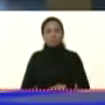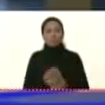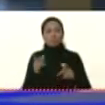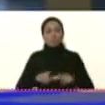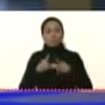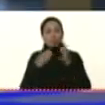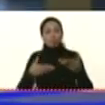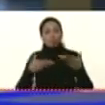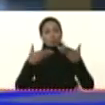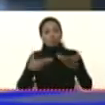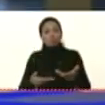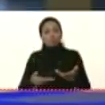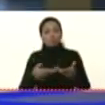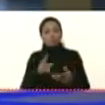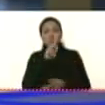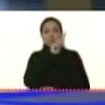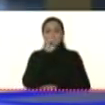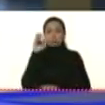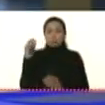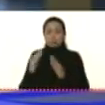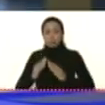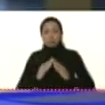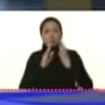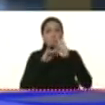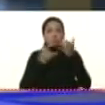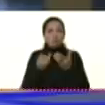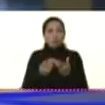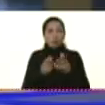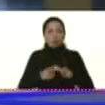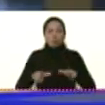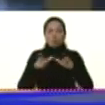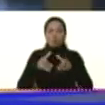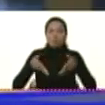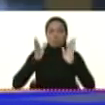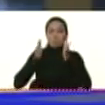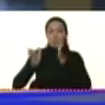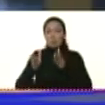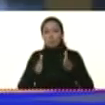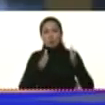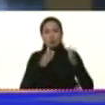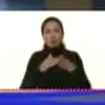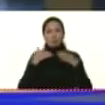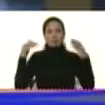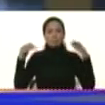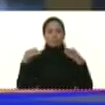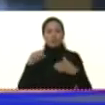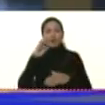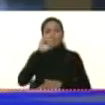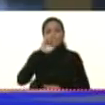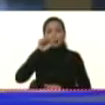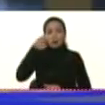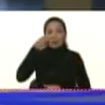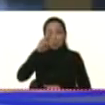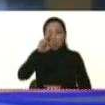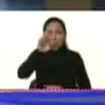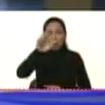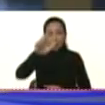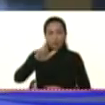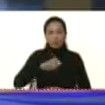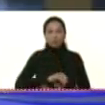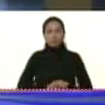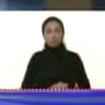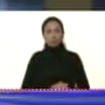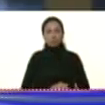va a entregar las 100 viviendas en el urbanismo El Gran Magüey, en